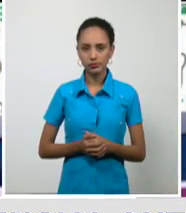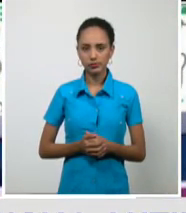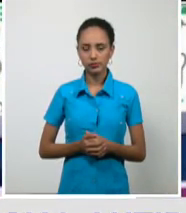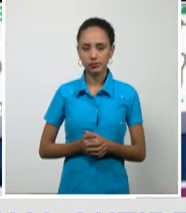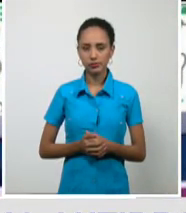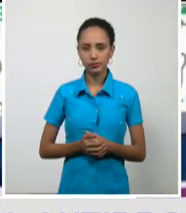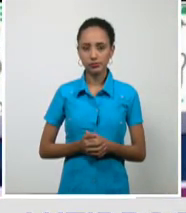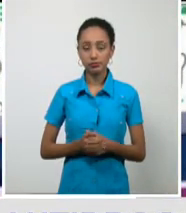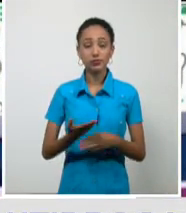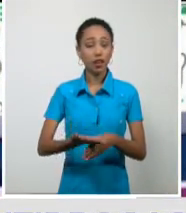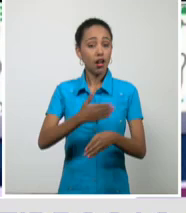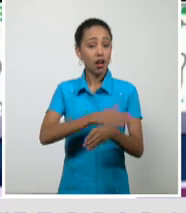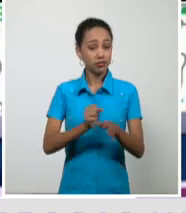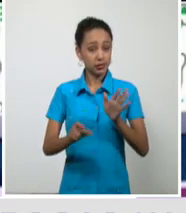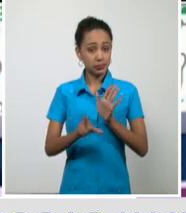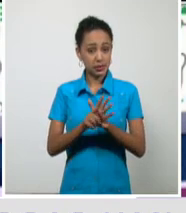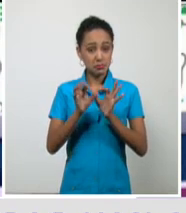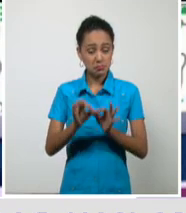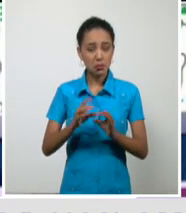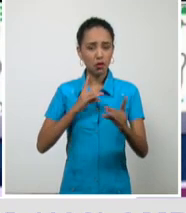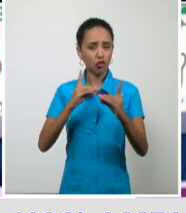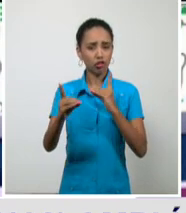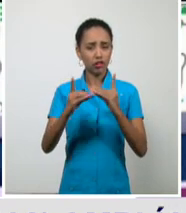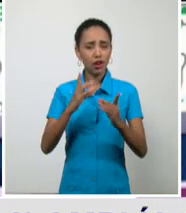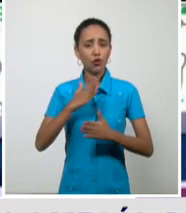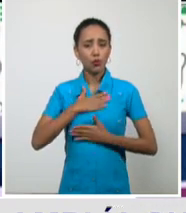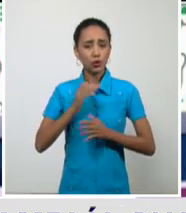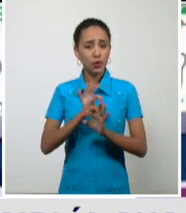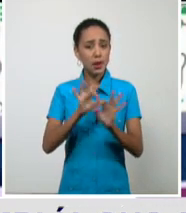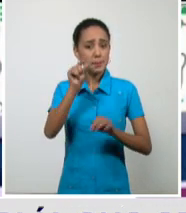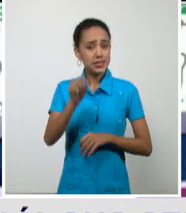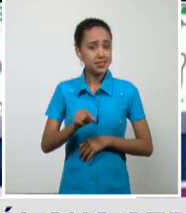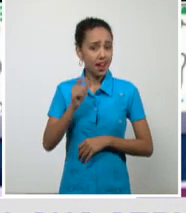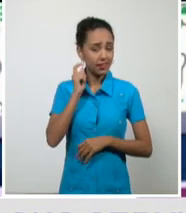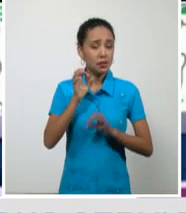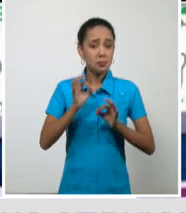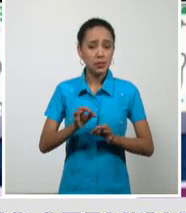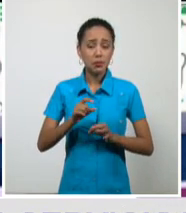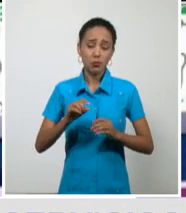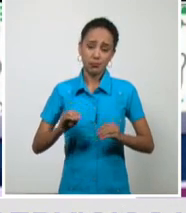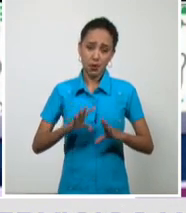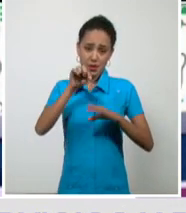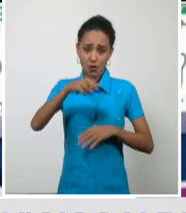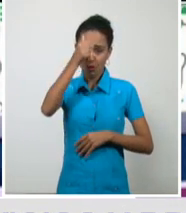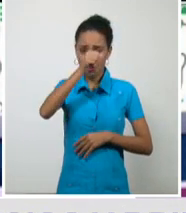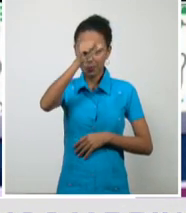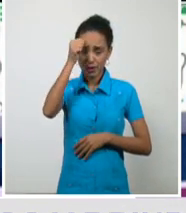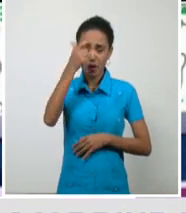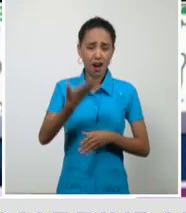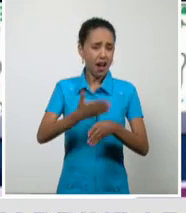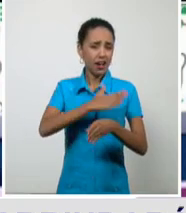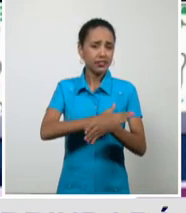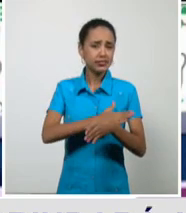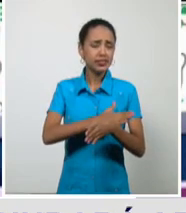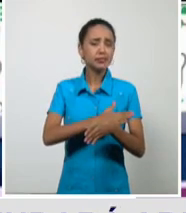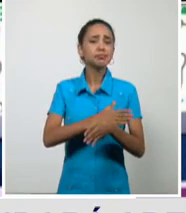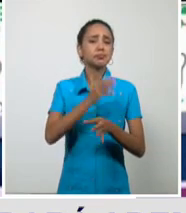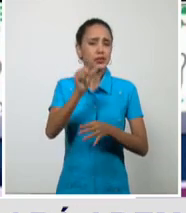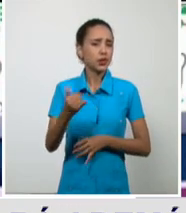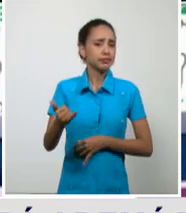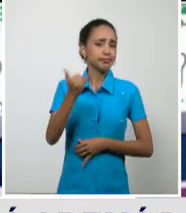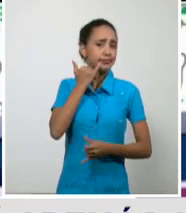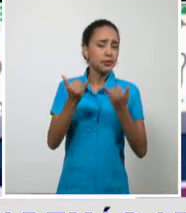Y antes de iniciar nuestro diálogo con nuestro especialista en esta mañana de domingo, nos llamaban y nos pedían la